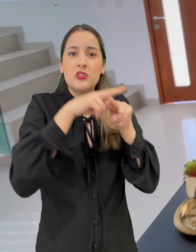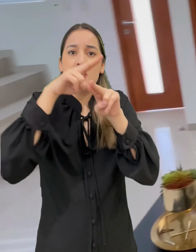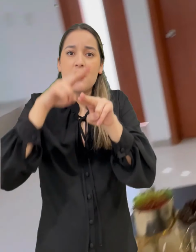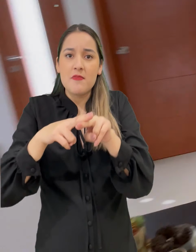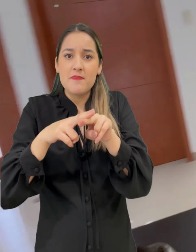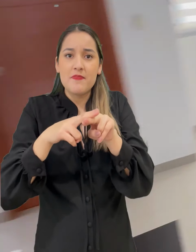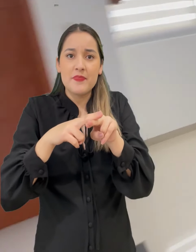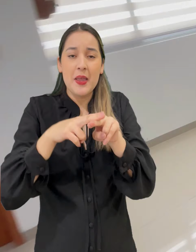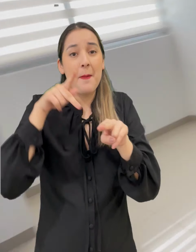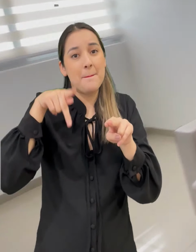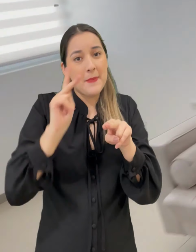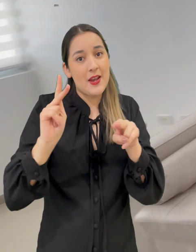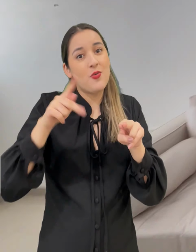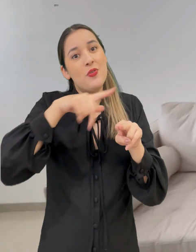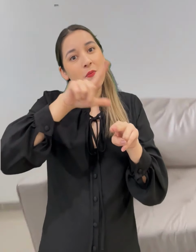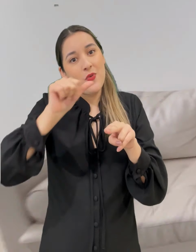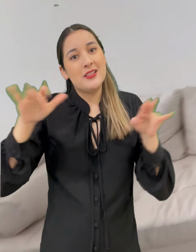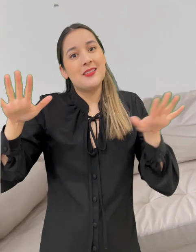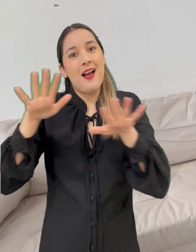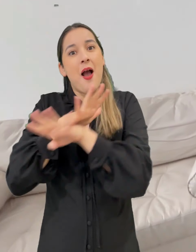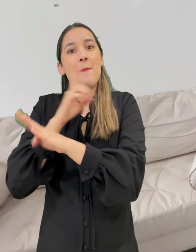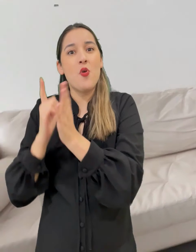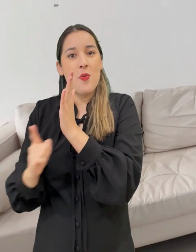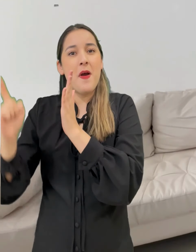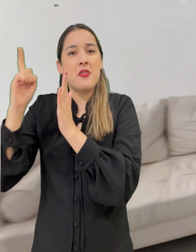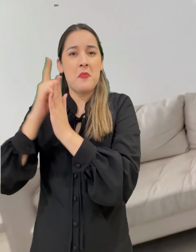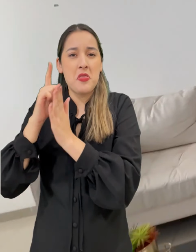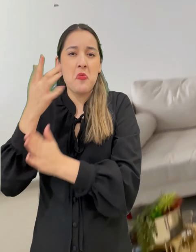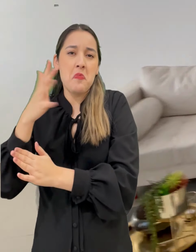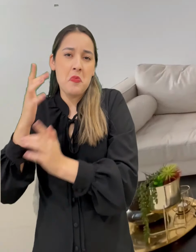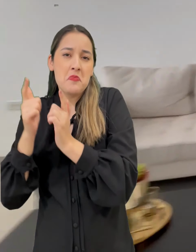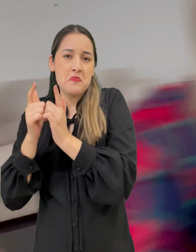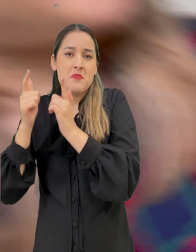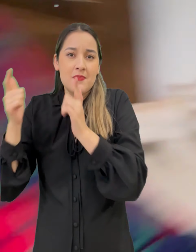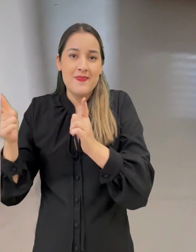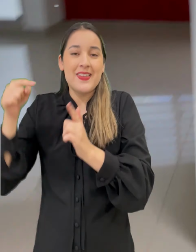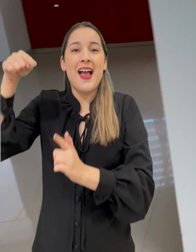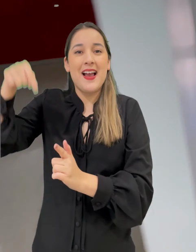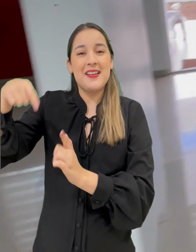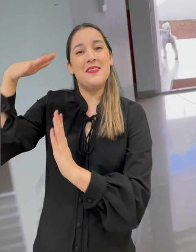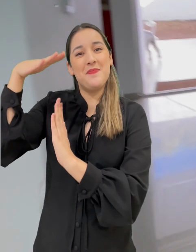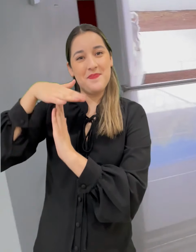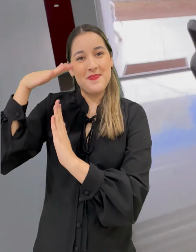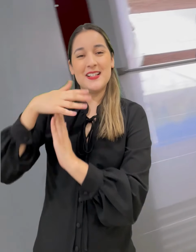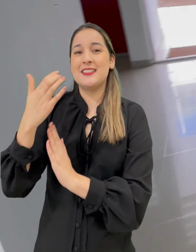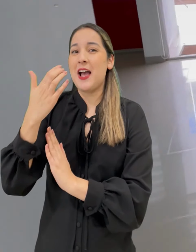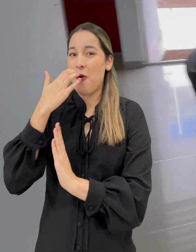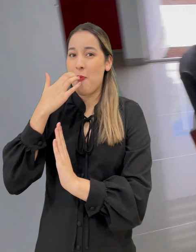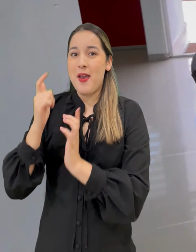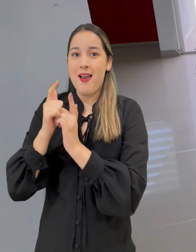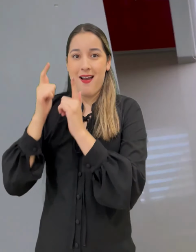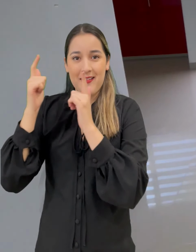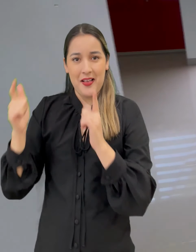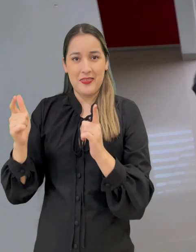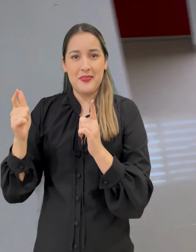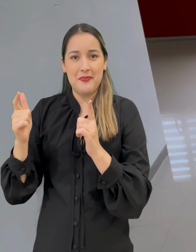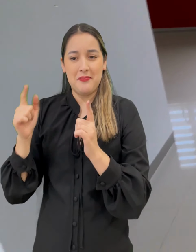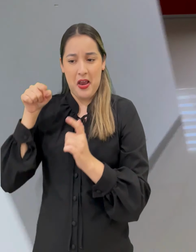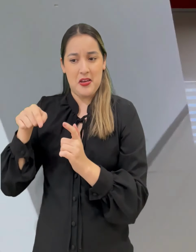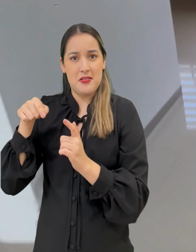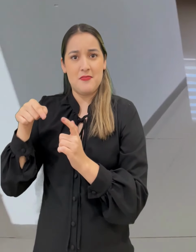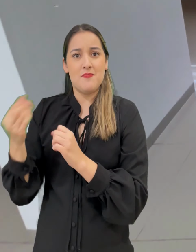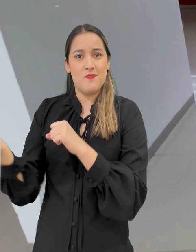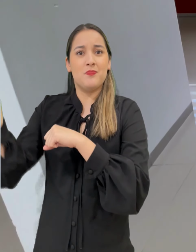a otro departamento y ahí había un comedor más grande que fue este este comedor que